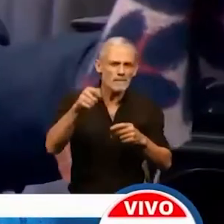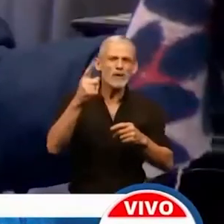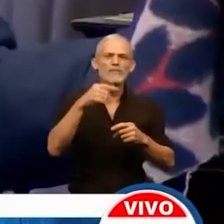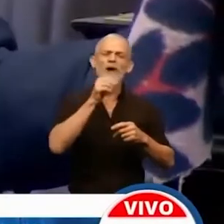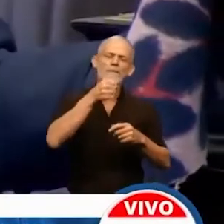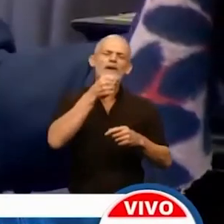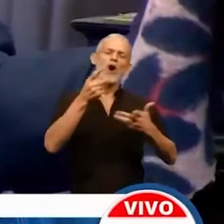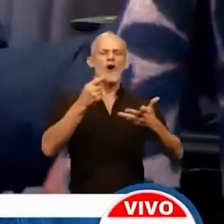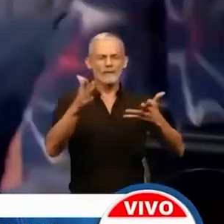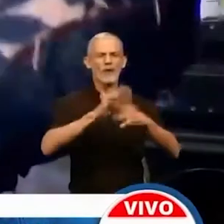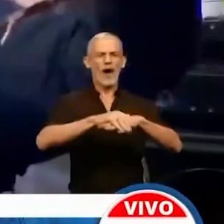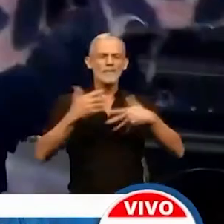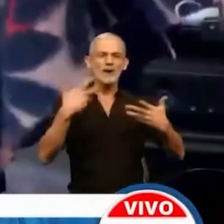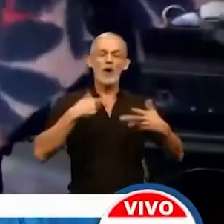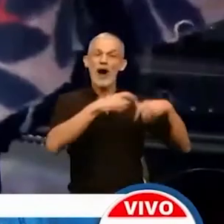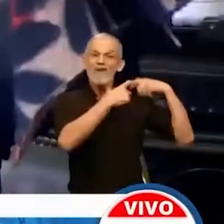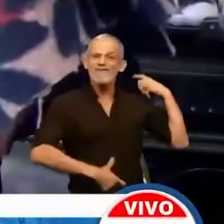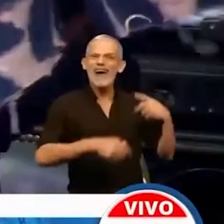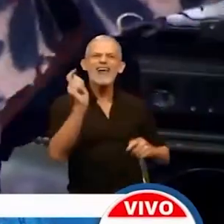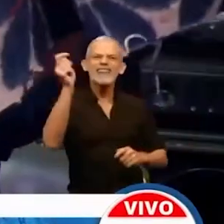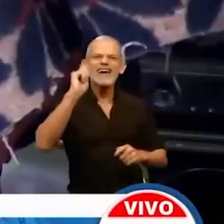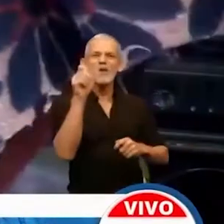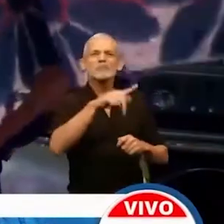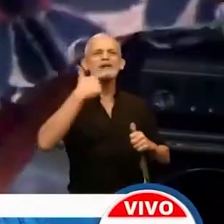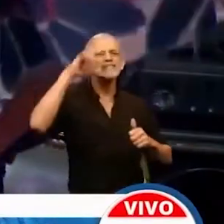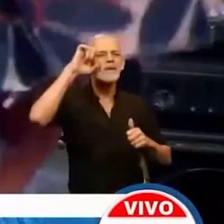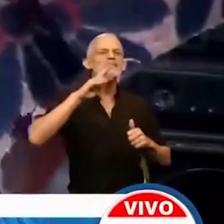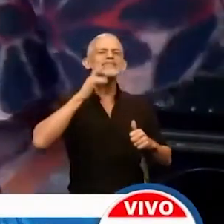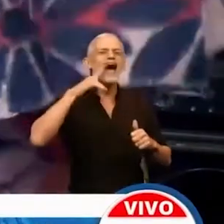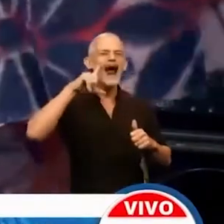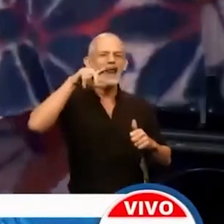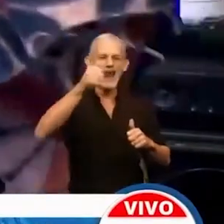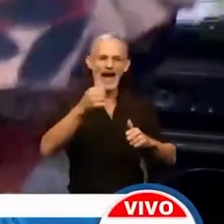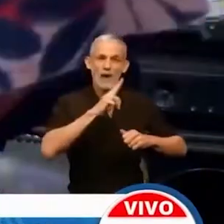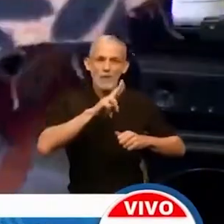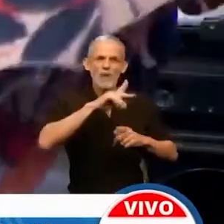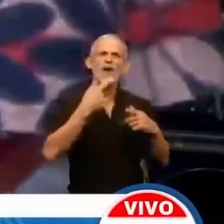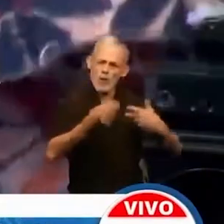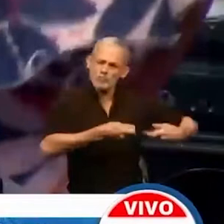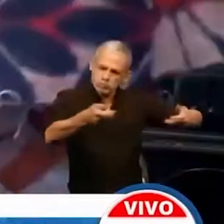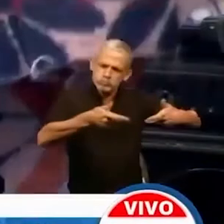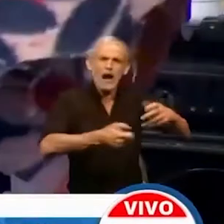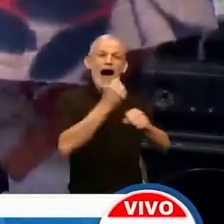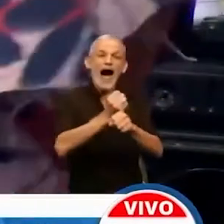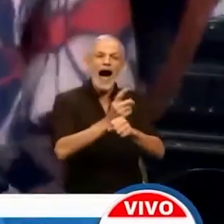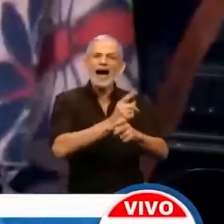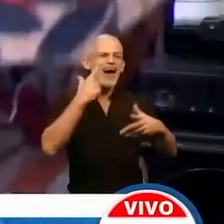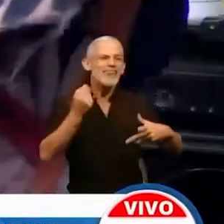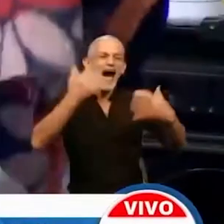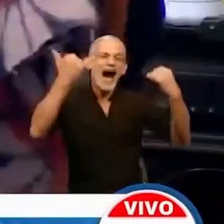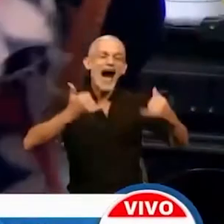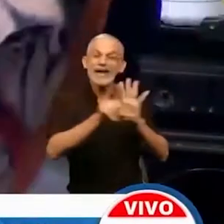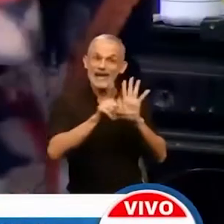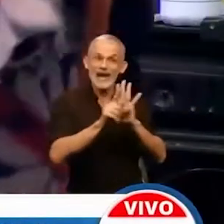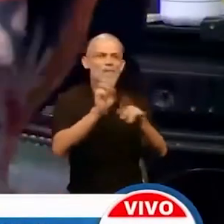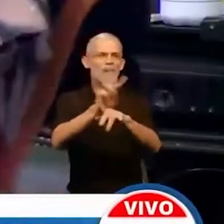me presento ante ustedes quiero ser diputado en la provincia como dicen en mi pueblo yo quiero volver al pago y quiero volver al pago para